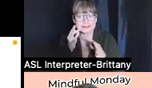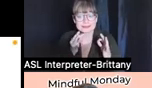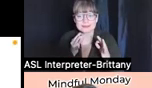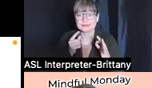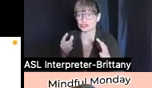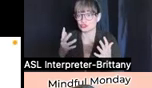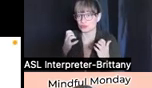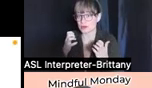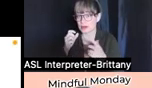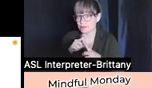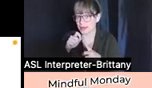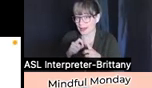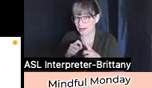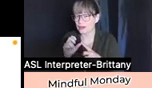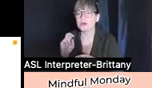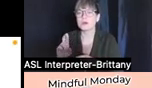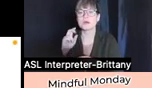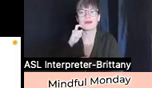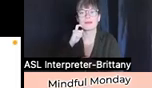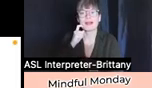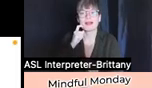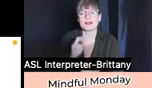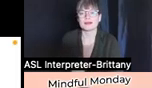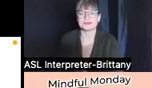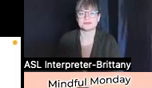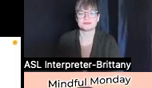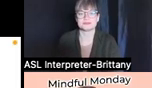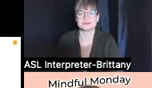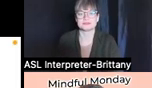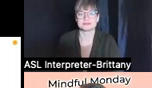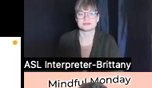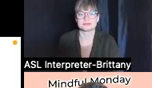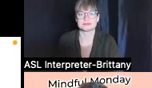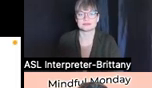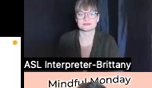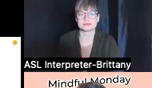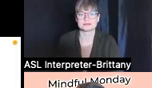merendar. ¿Quieres un banano o una manzana?